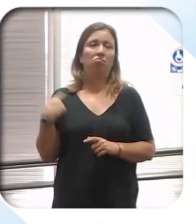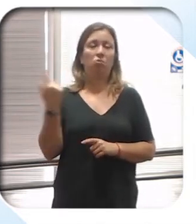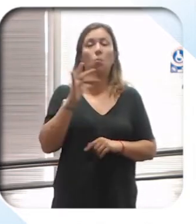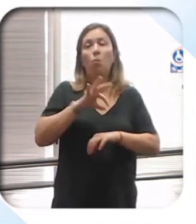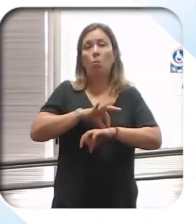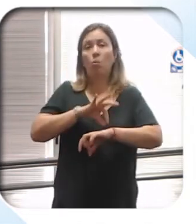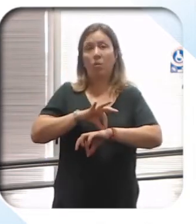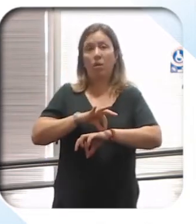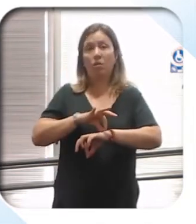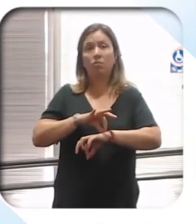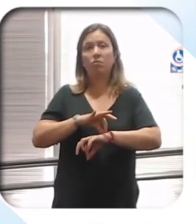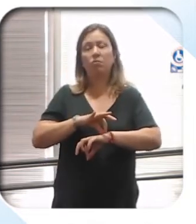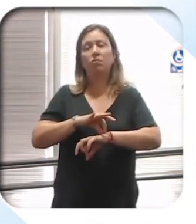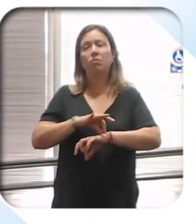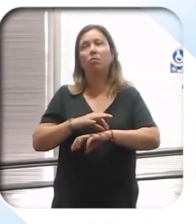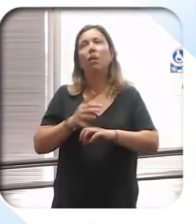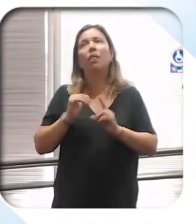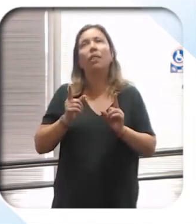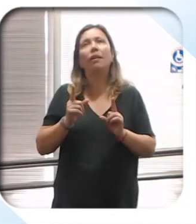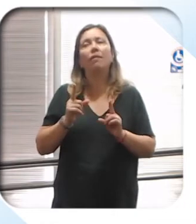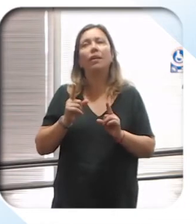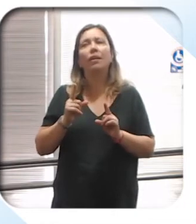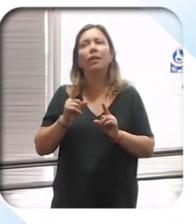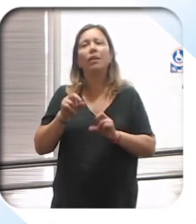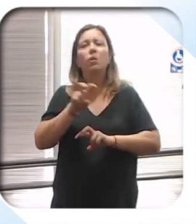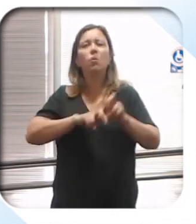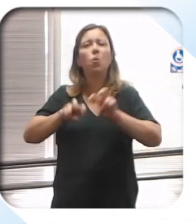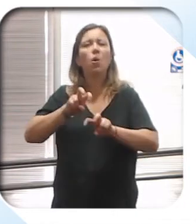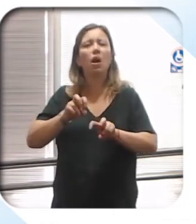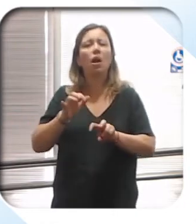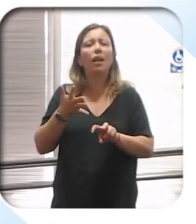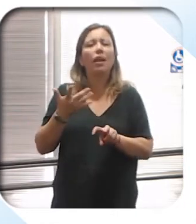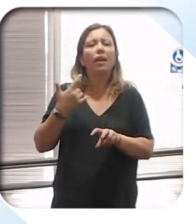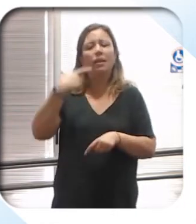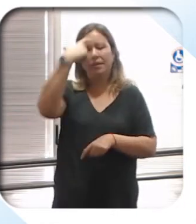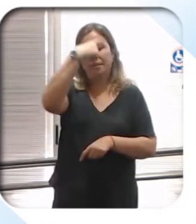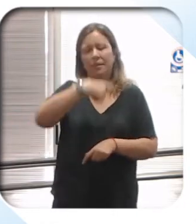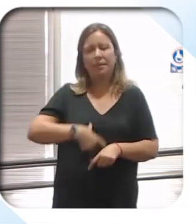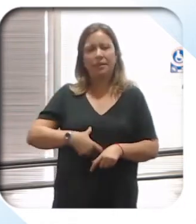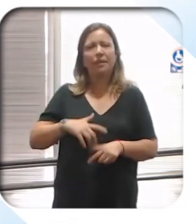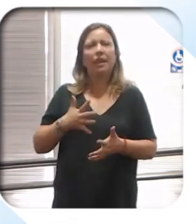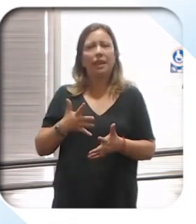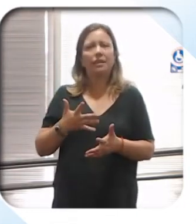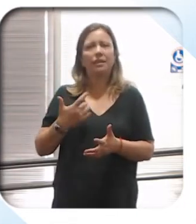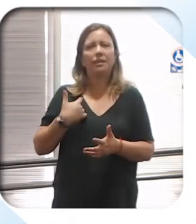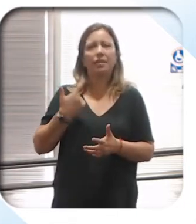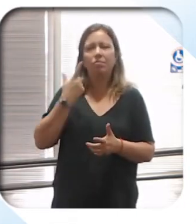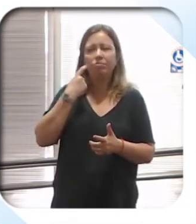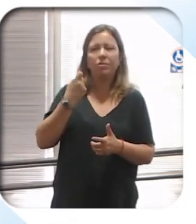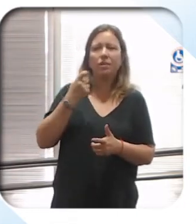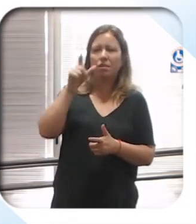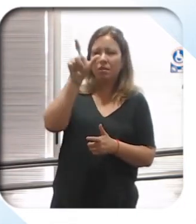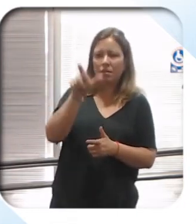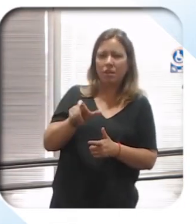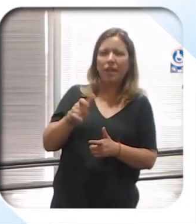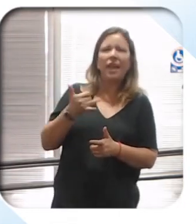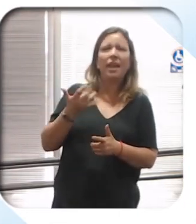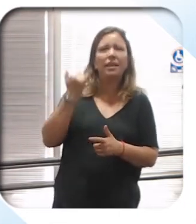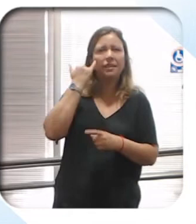y tenemos que tratar de encontrar algo de anatomía de la sexualidad. ¿Qué componentes podemos